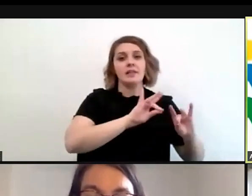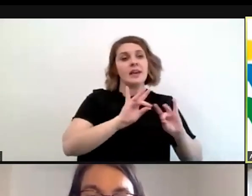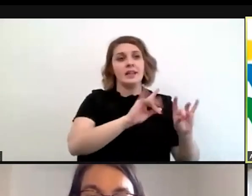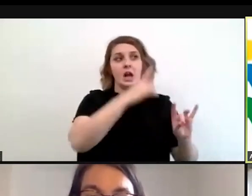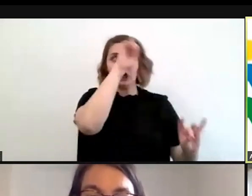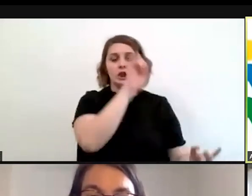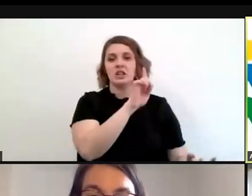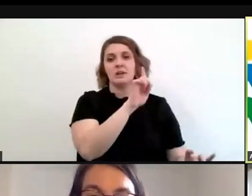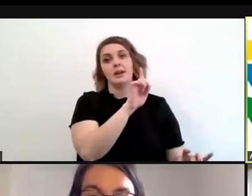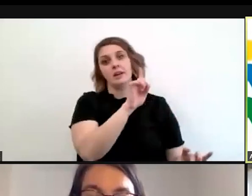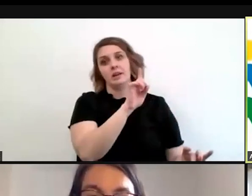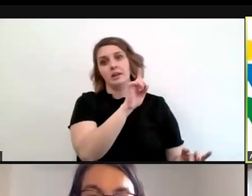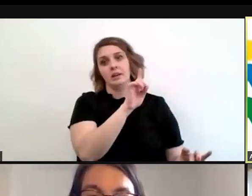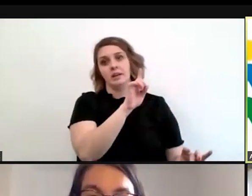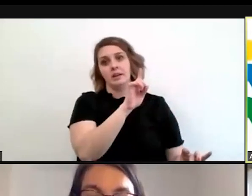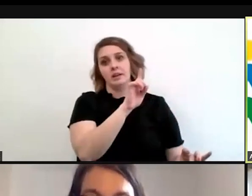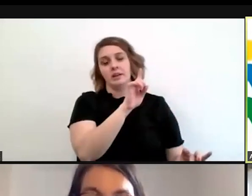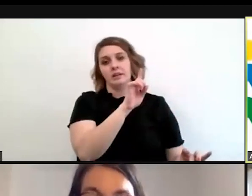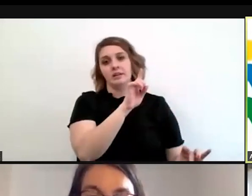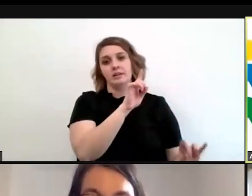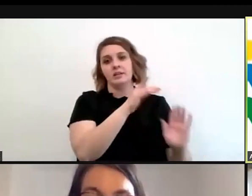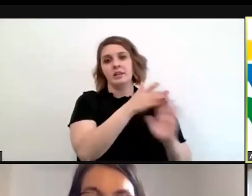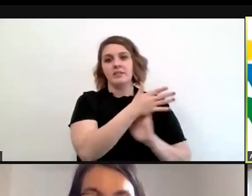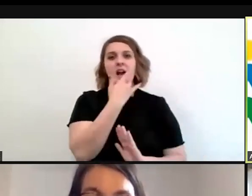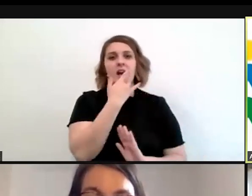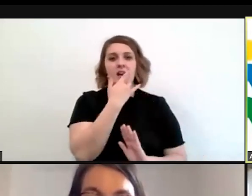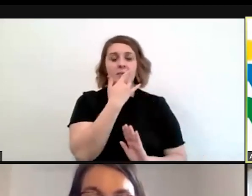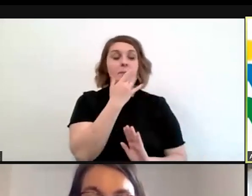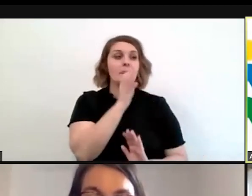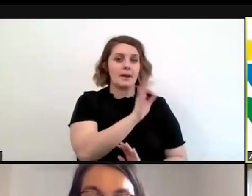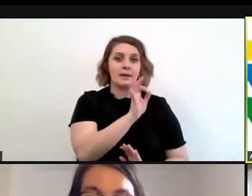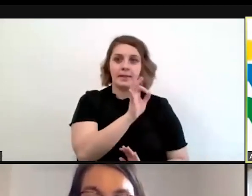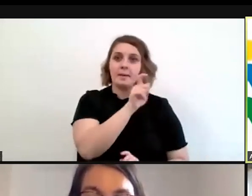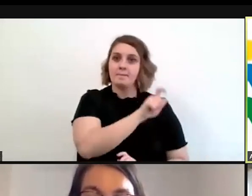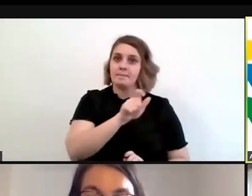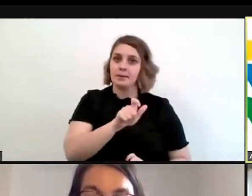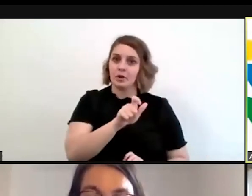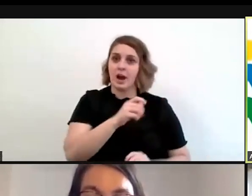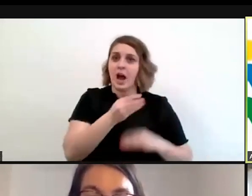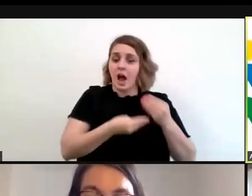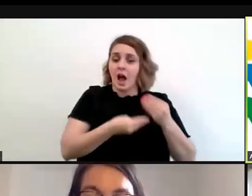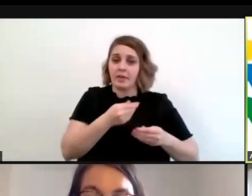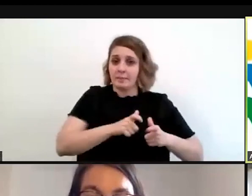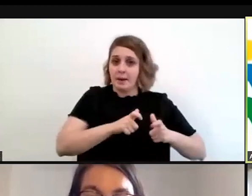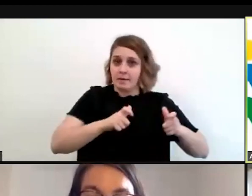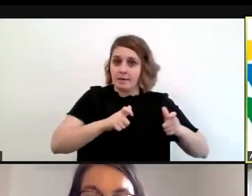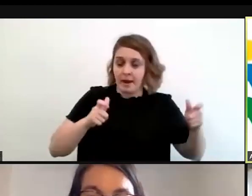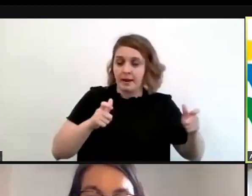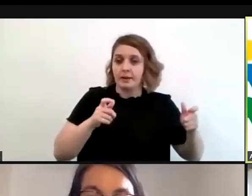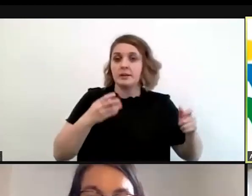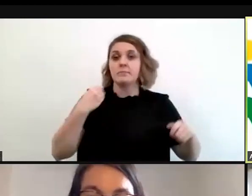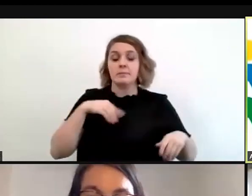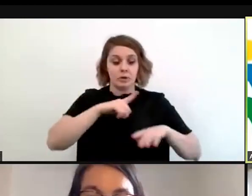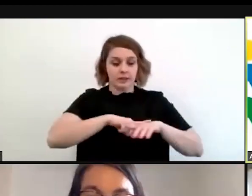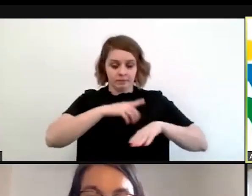pues es llamar al todo con una parte, porque es verdad que cada vez más personas lo están haciendo. Y con el transcurso del tiempo, los